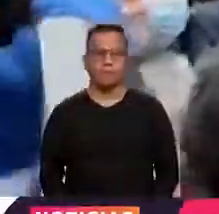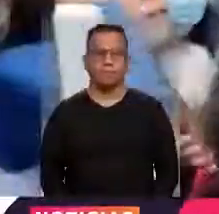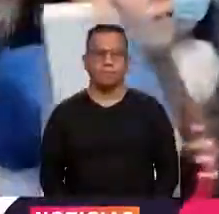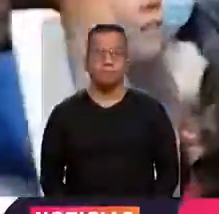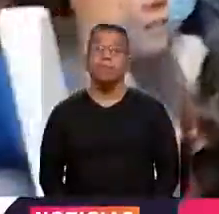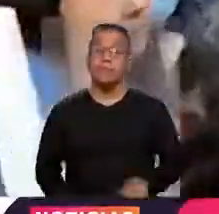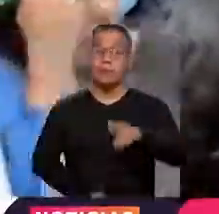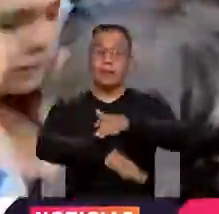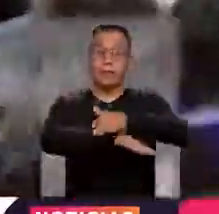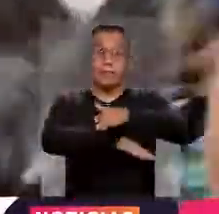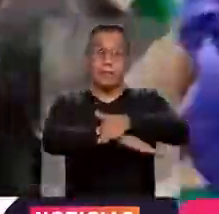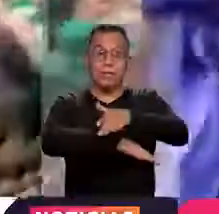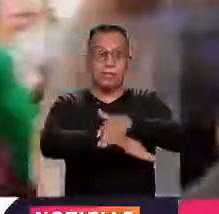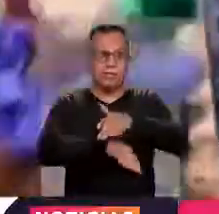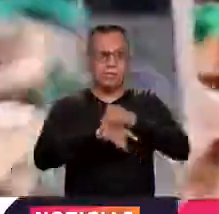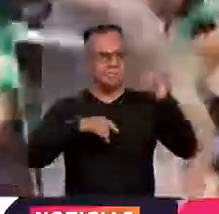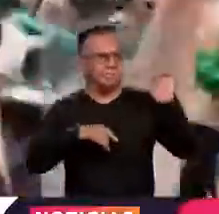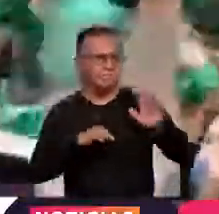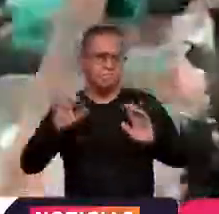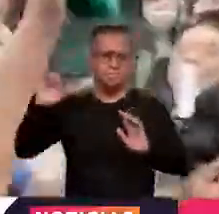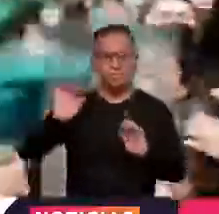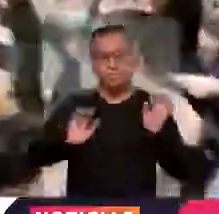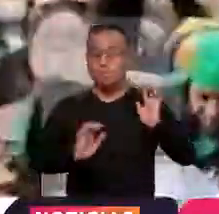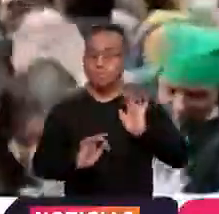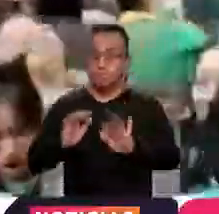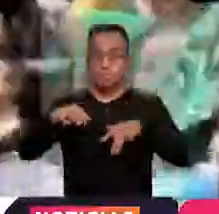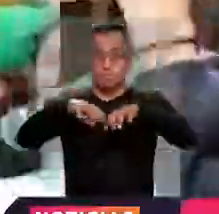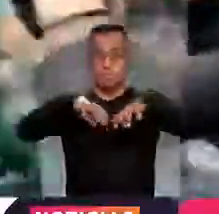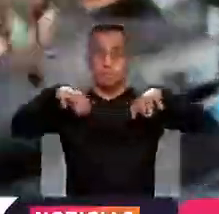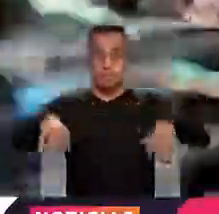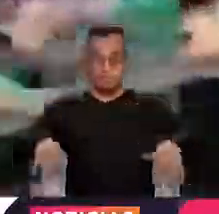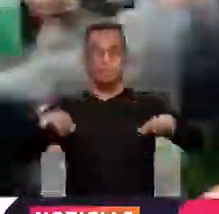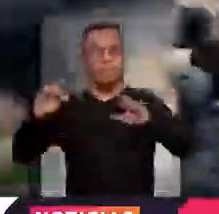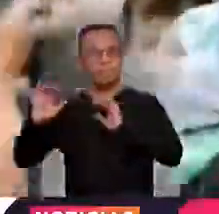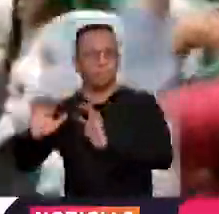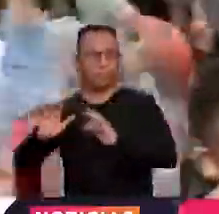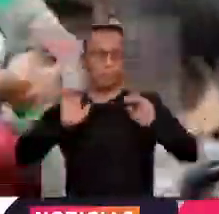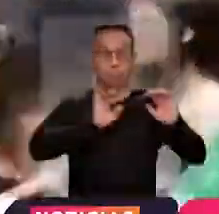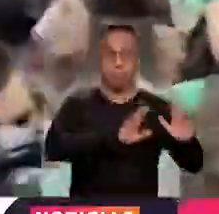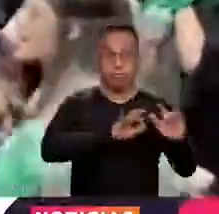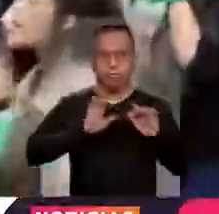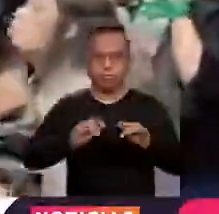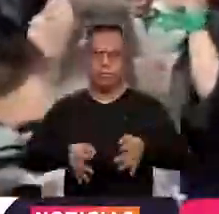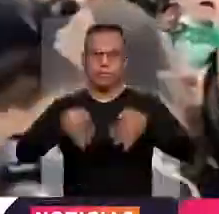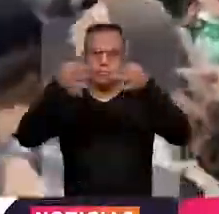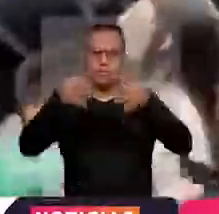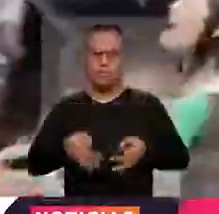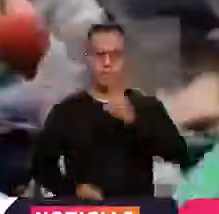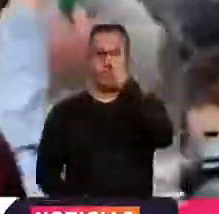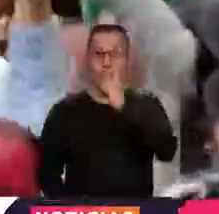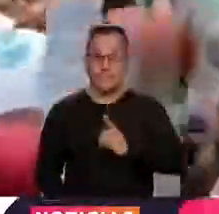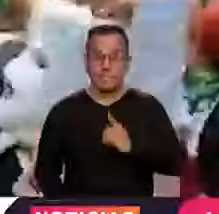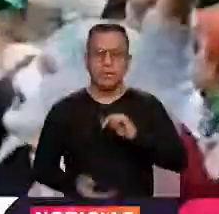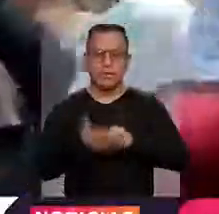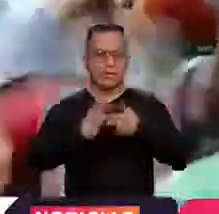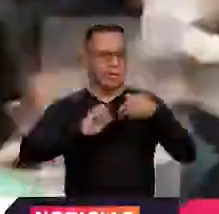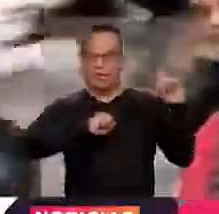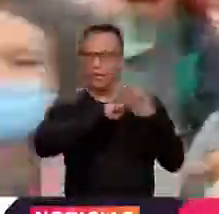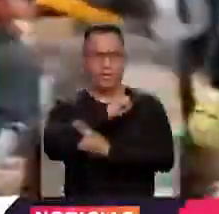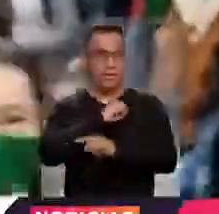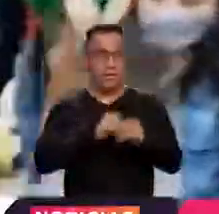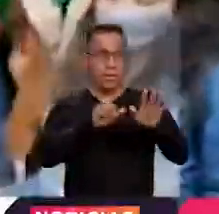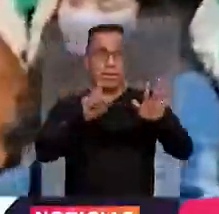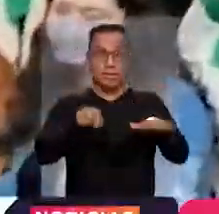cuadrado. Llegó la tarde mientras más personas se sumaban a ambas aglomeraciones. Sin embargo, el anuncio de la decisión de la Corte despenalizando el aborto hasta